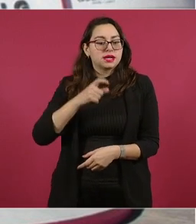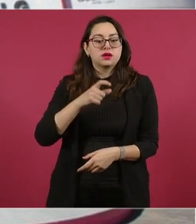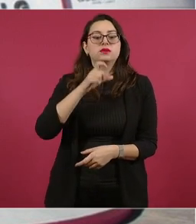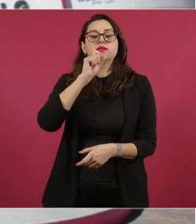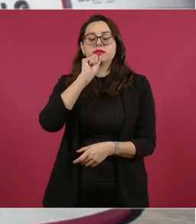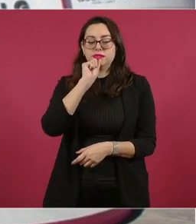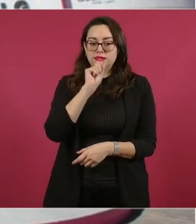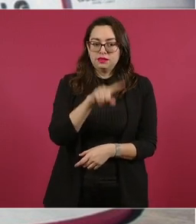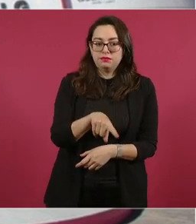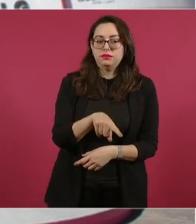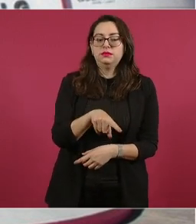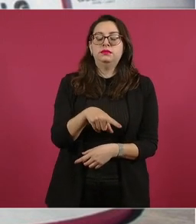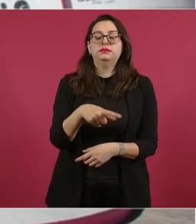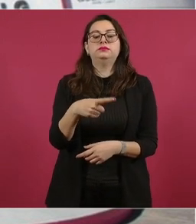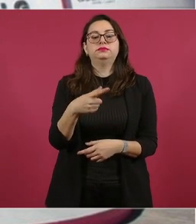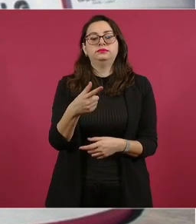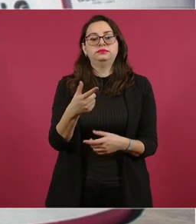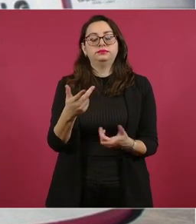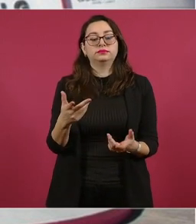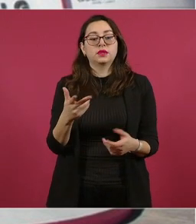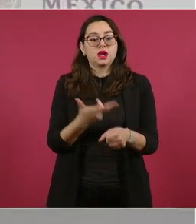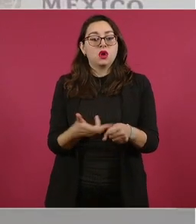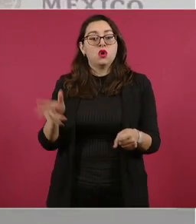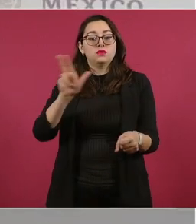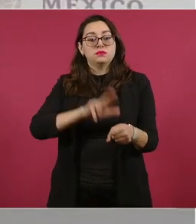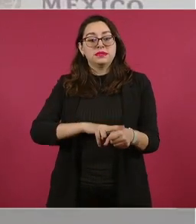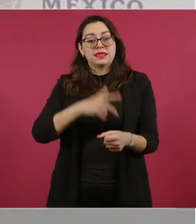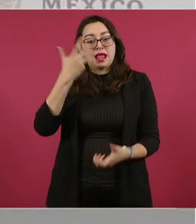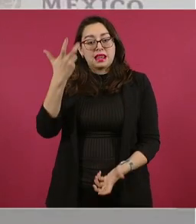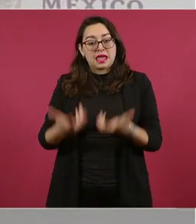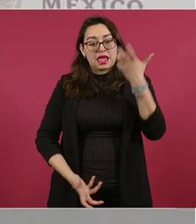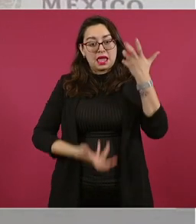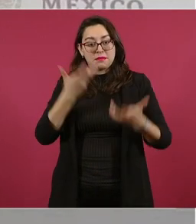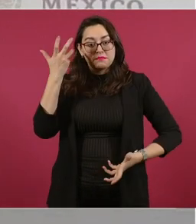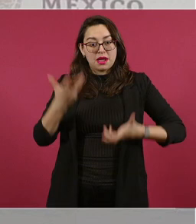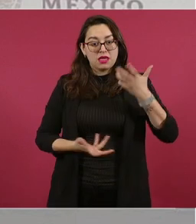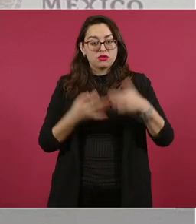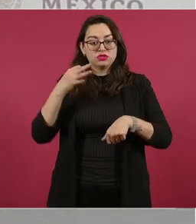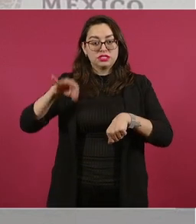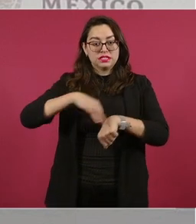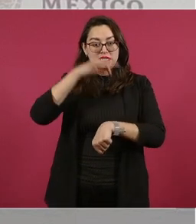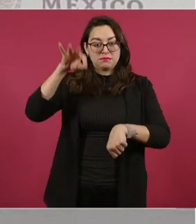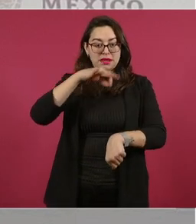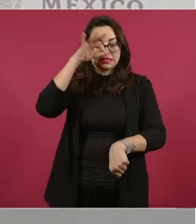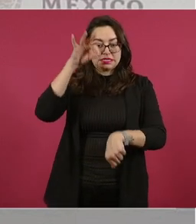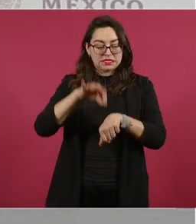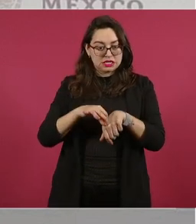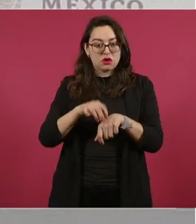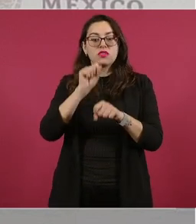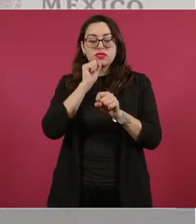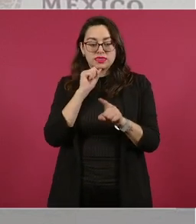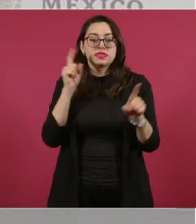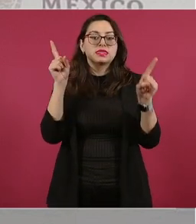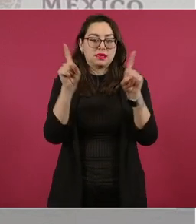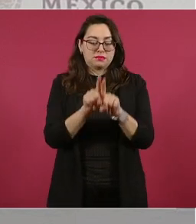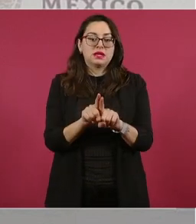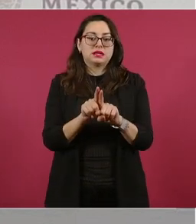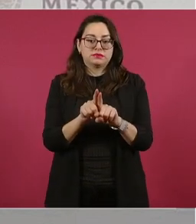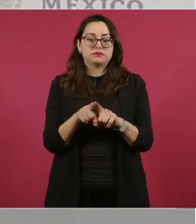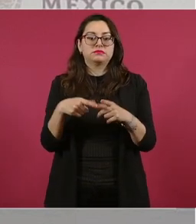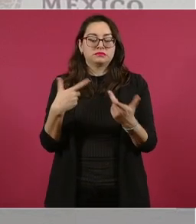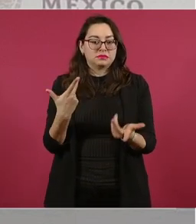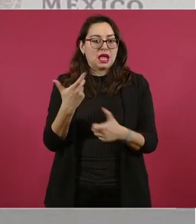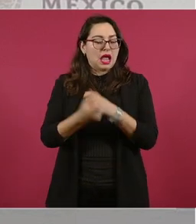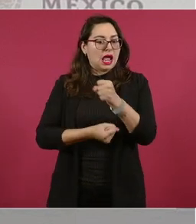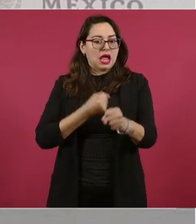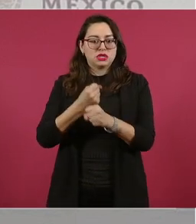Guerrero, está la unidad de quemados del Hospital de Chilpancingo, que también ya tenía bastantes años,